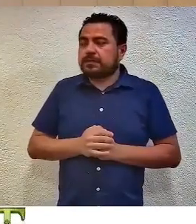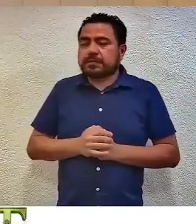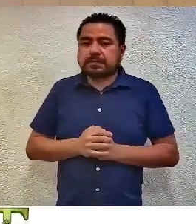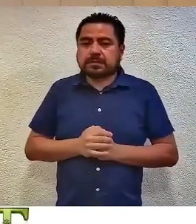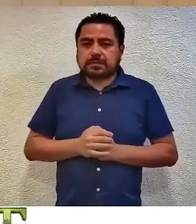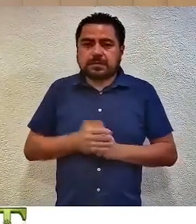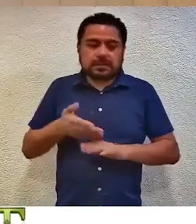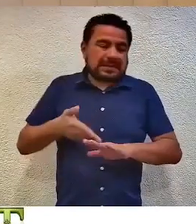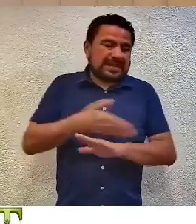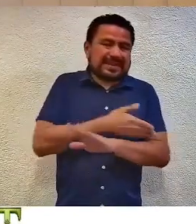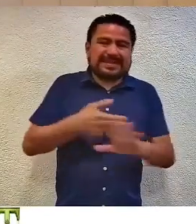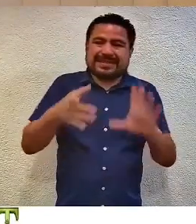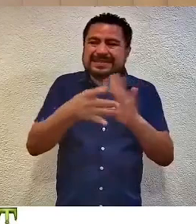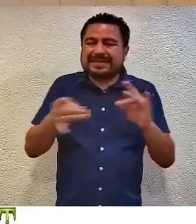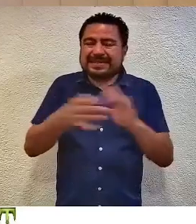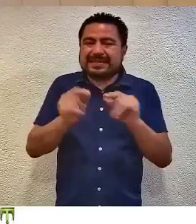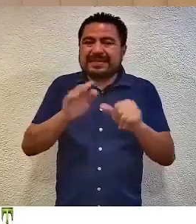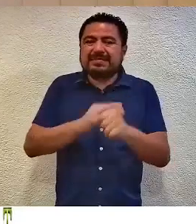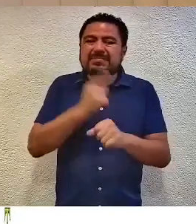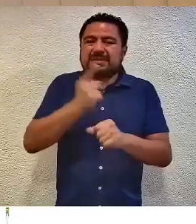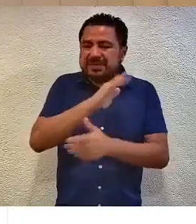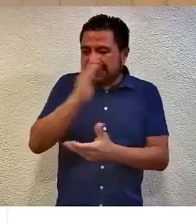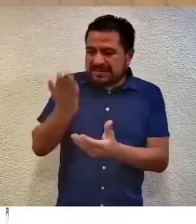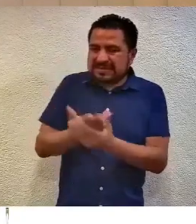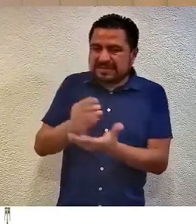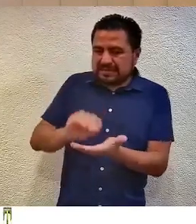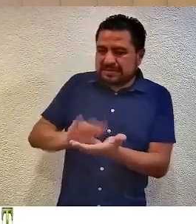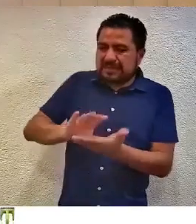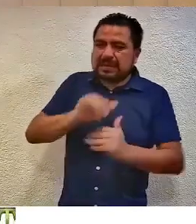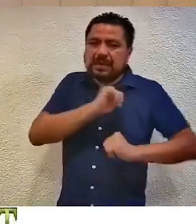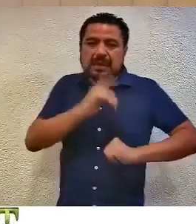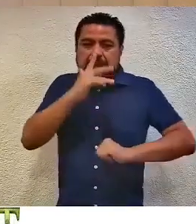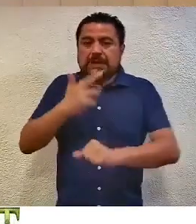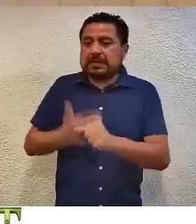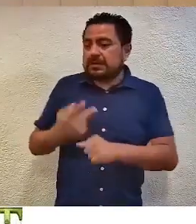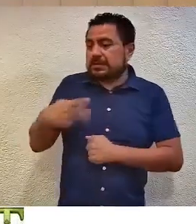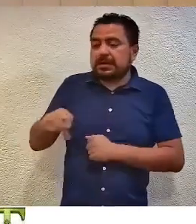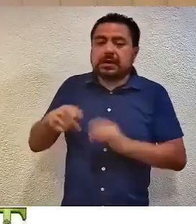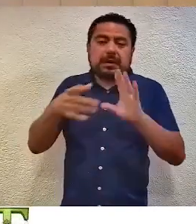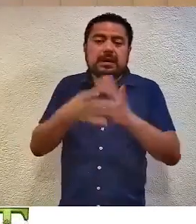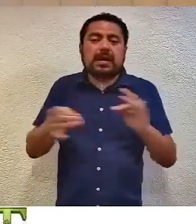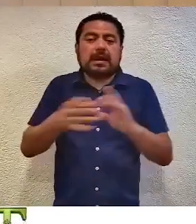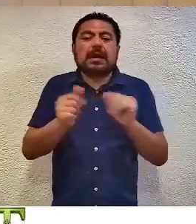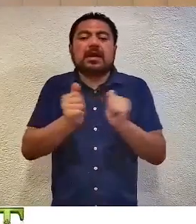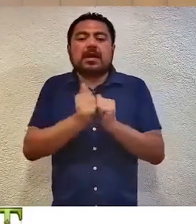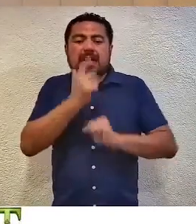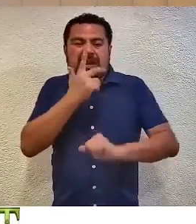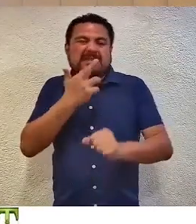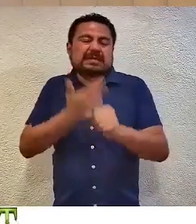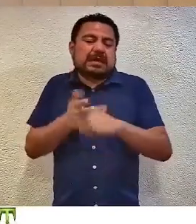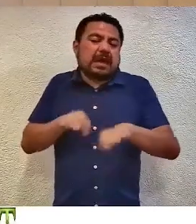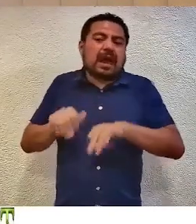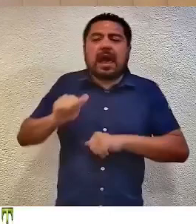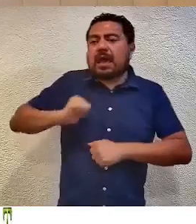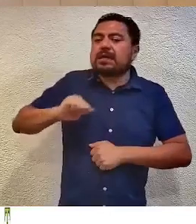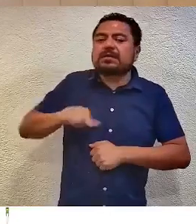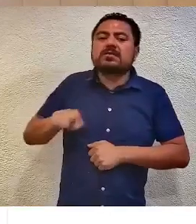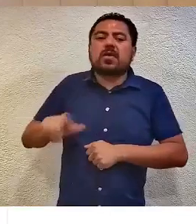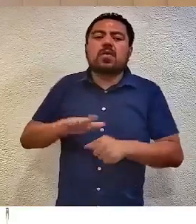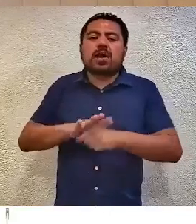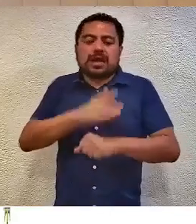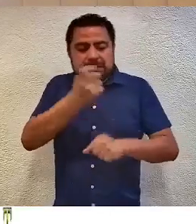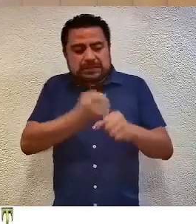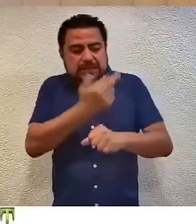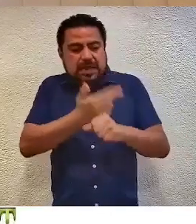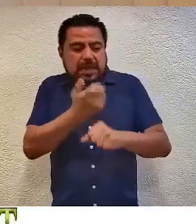Lo anterior porque al remitir el expediente a la ponencia instructora se especifica que el cargo de que desempeñaba el trabajador era la de secretario